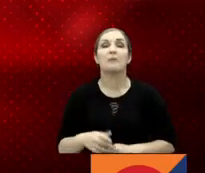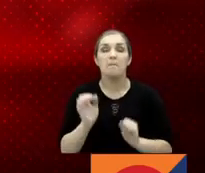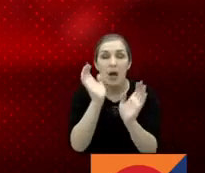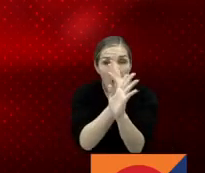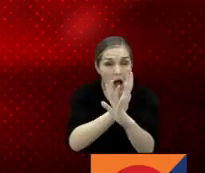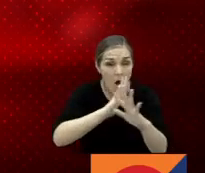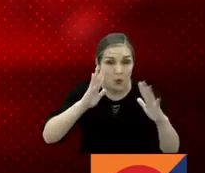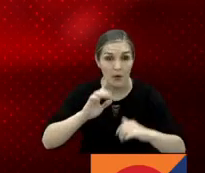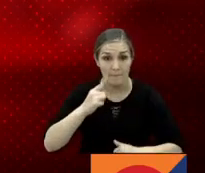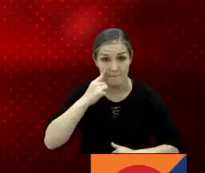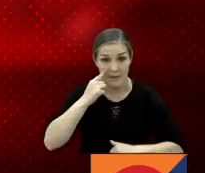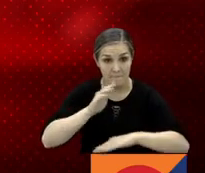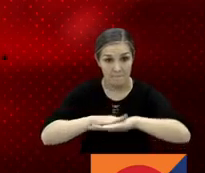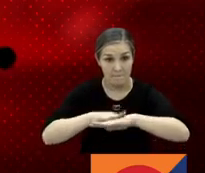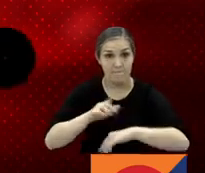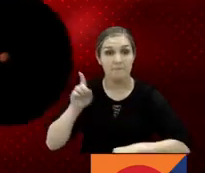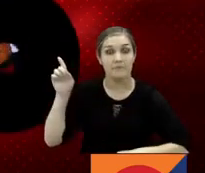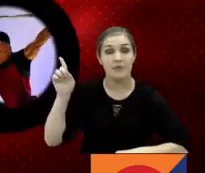domingo, atención,